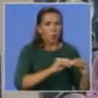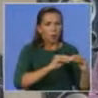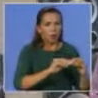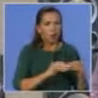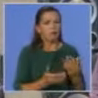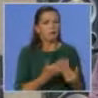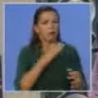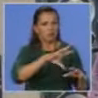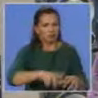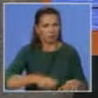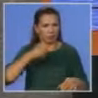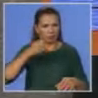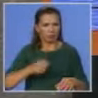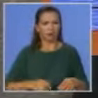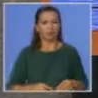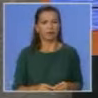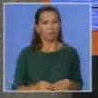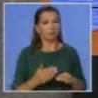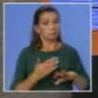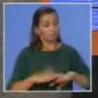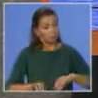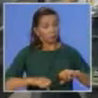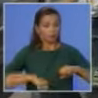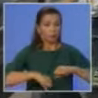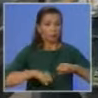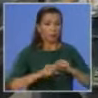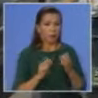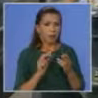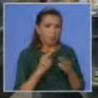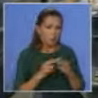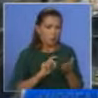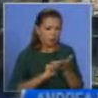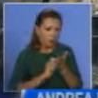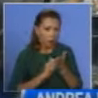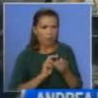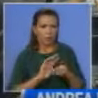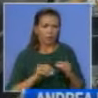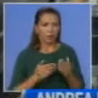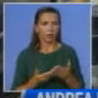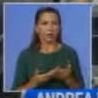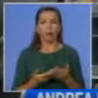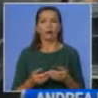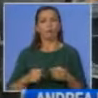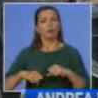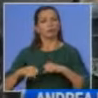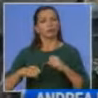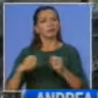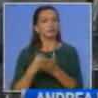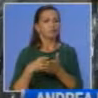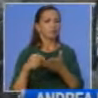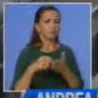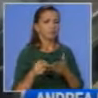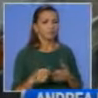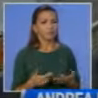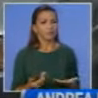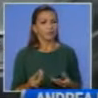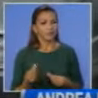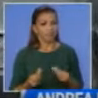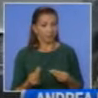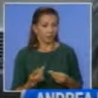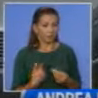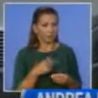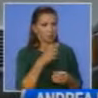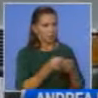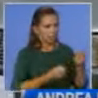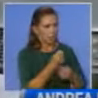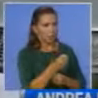vez que lograban sus propósitos, legalizaban los automotores. Para esto copiaban el número de chasis y motor de un vehículo chocado para luego remarcarle